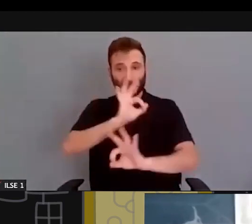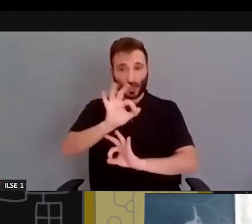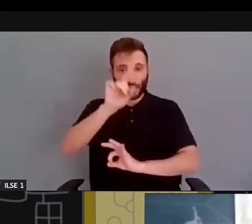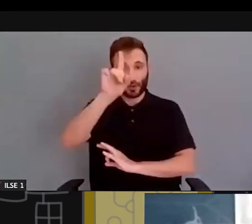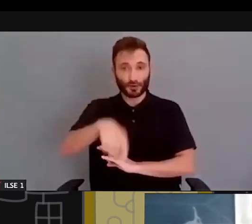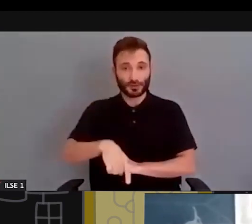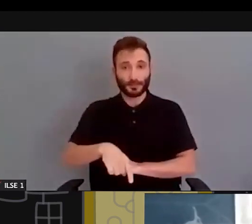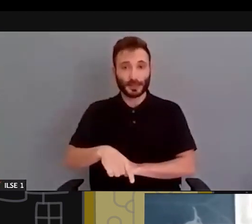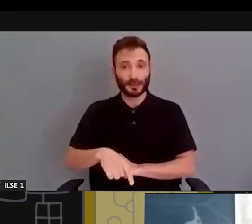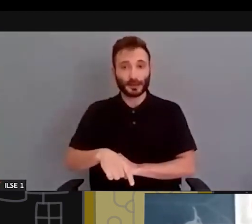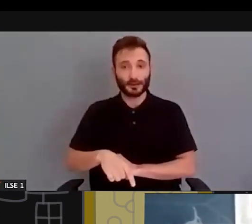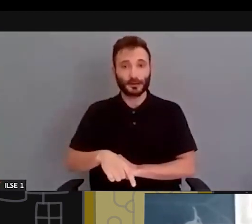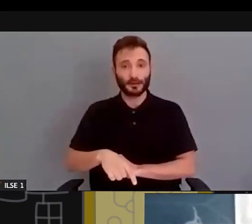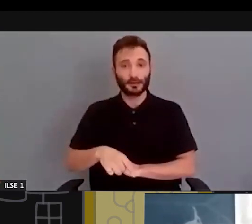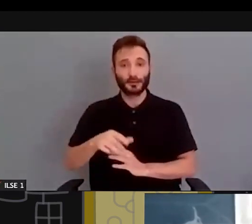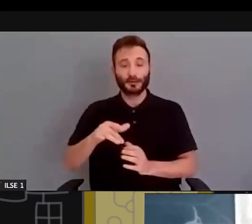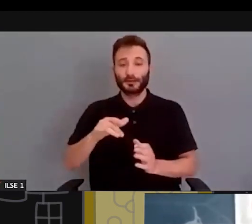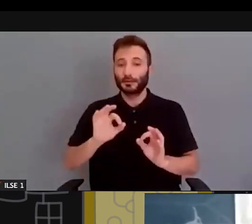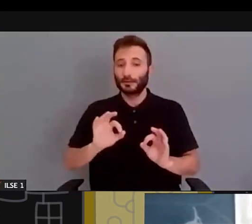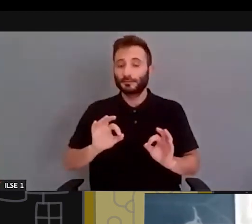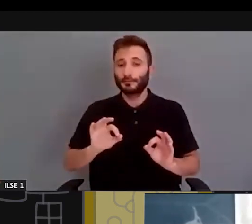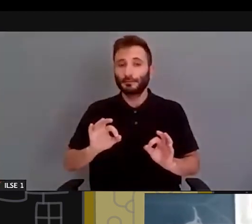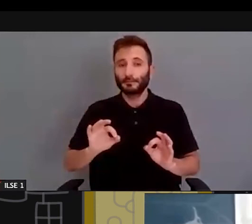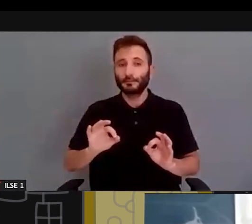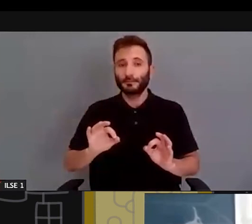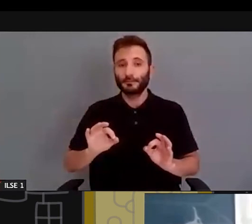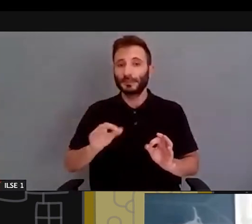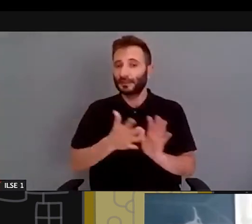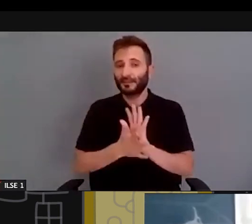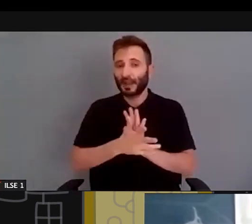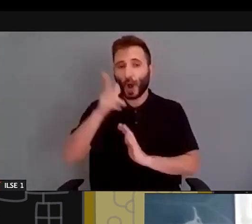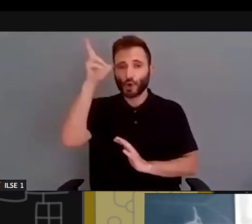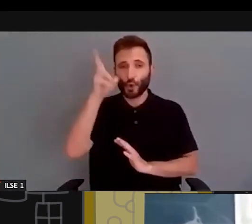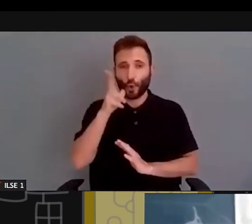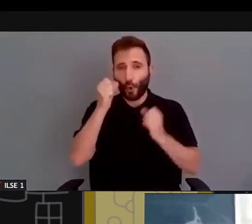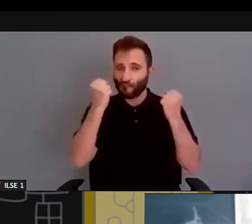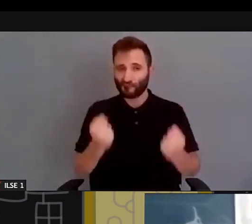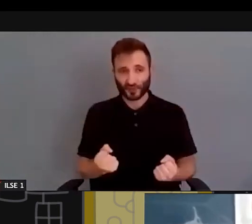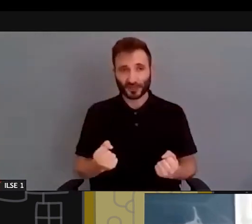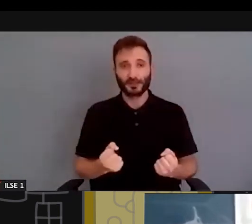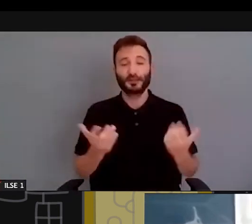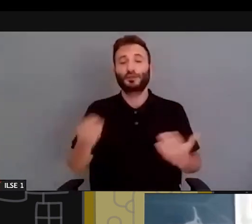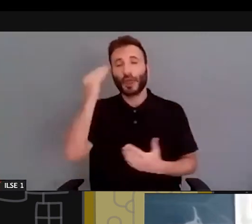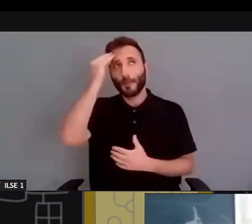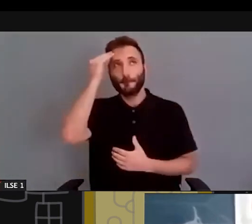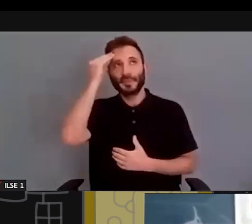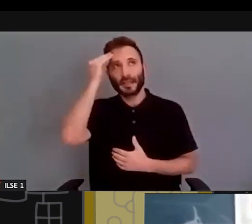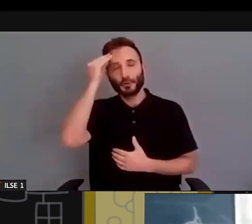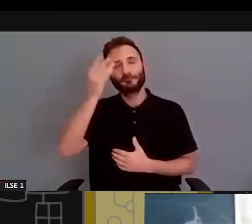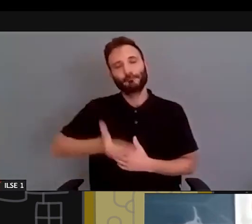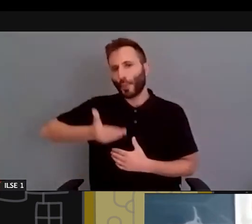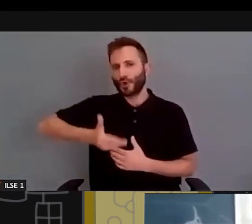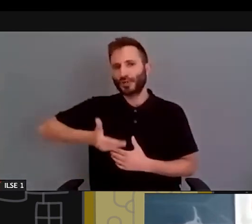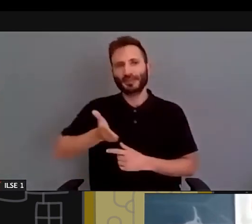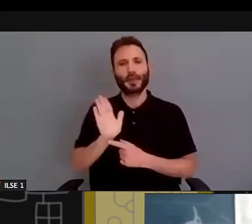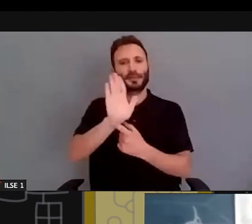Travel Organization, es de tanto prestigio que consideramos muy importante, y el